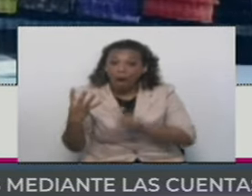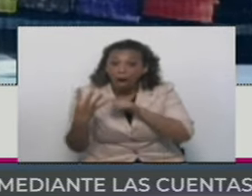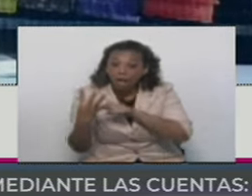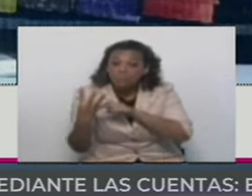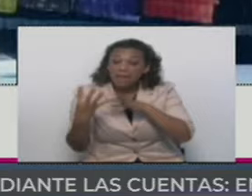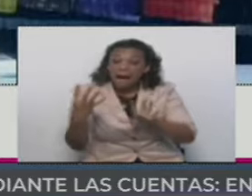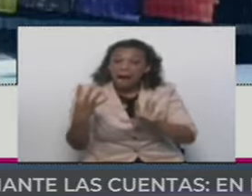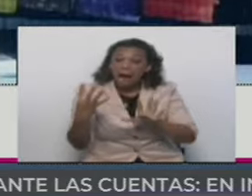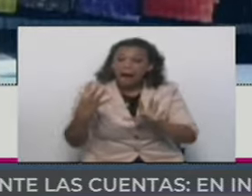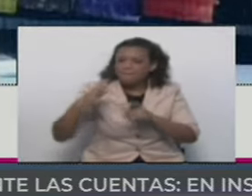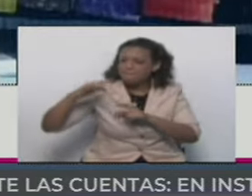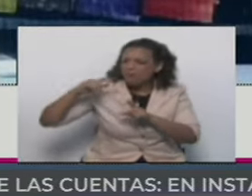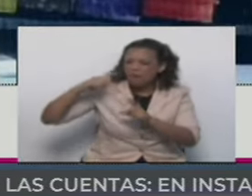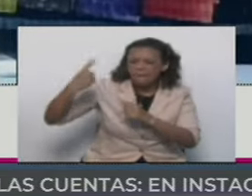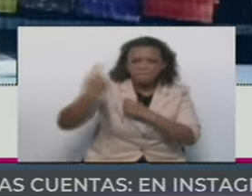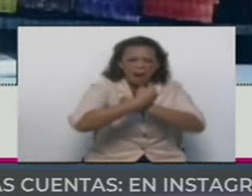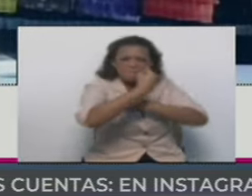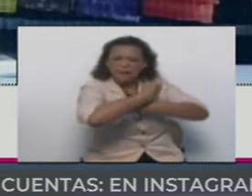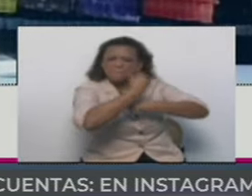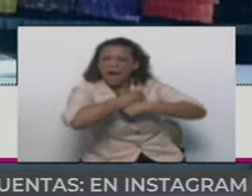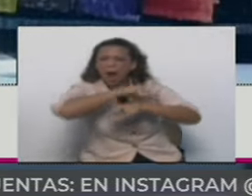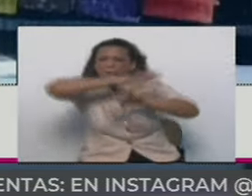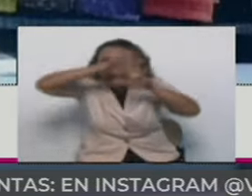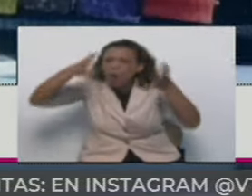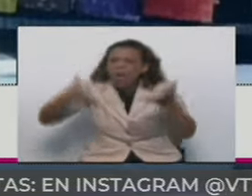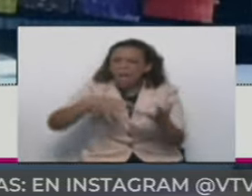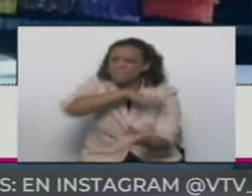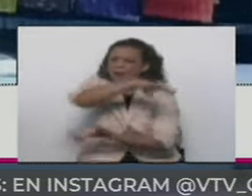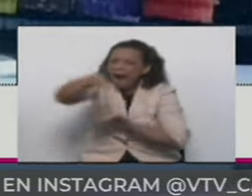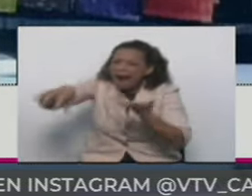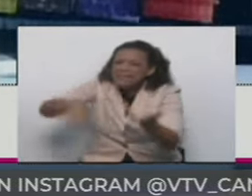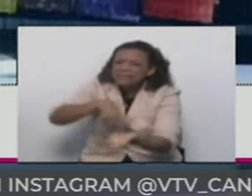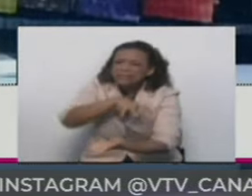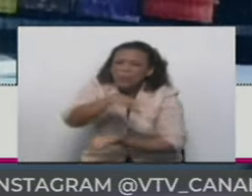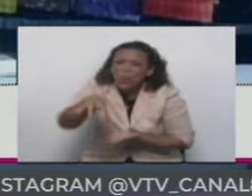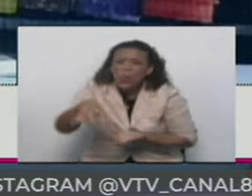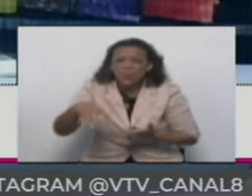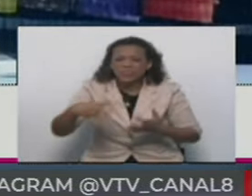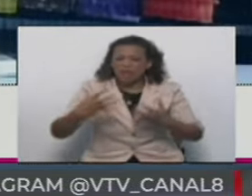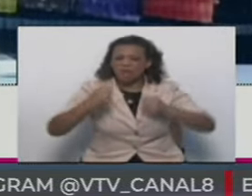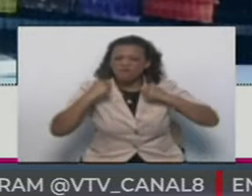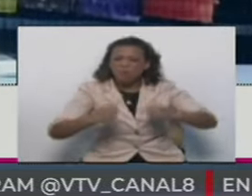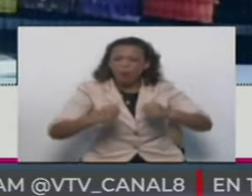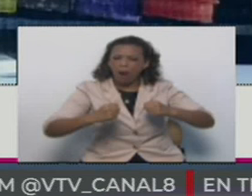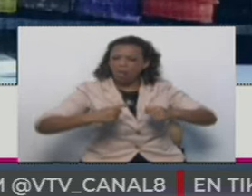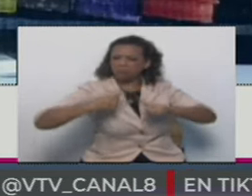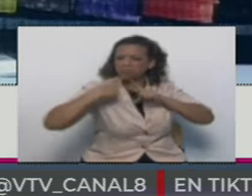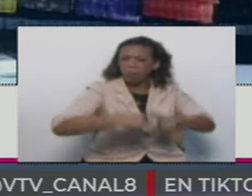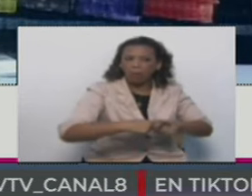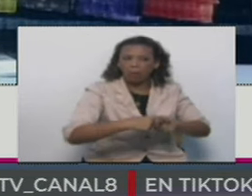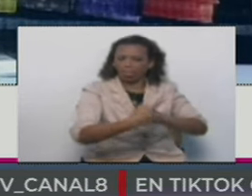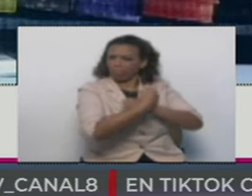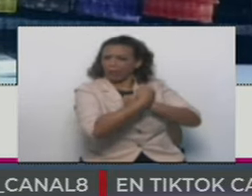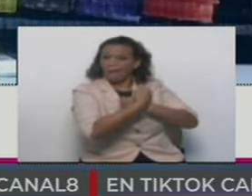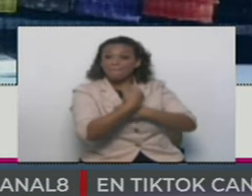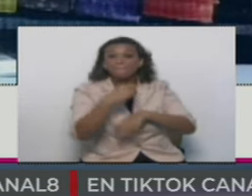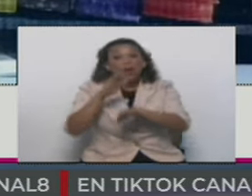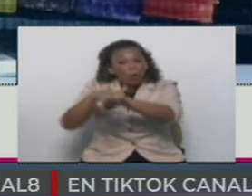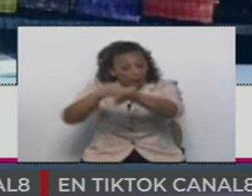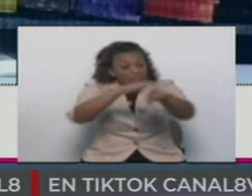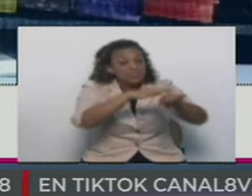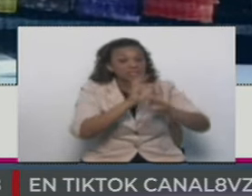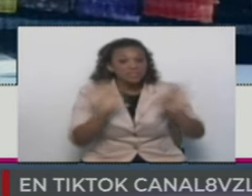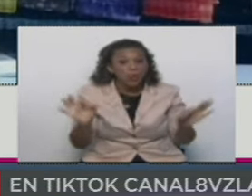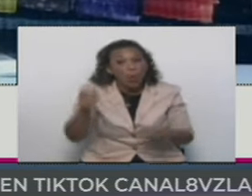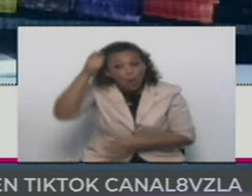podrán estar lanzando bombas y matando por aquí, matando por allá, el imperialismo alborotado, pero les digo algo,